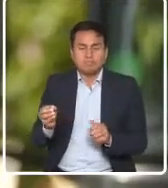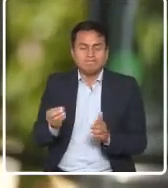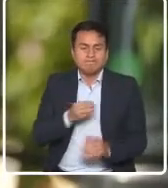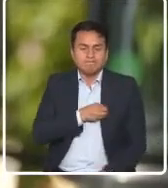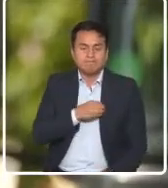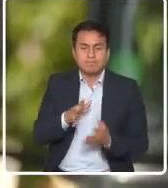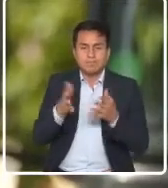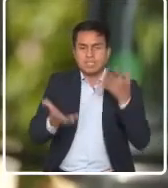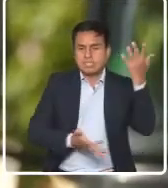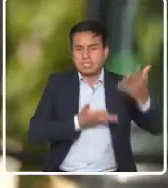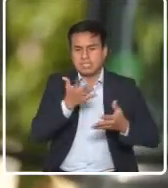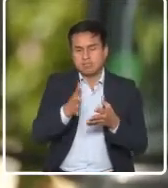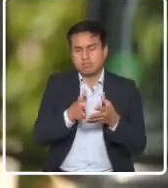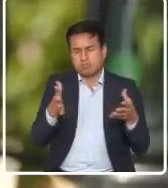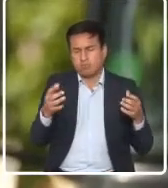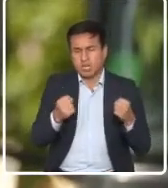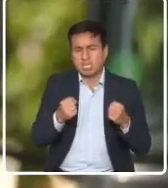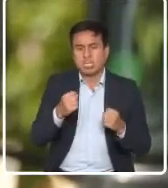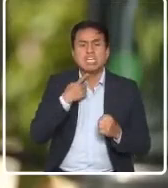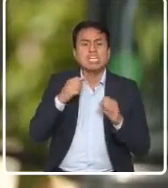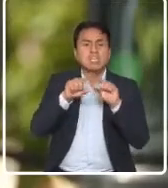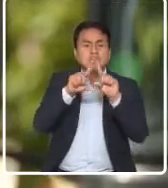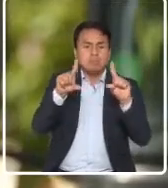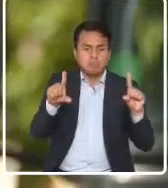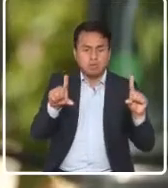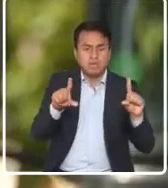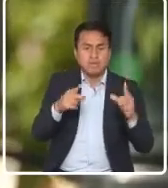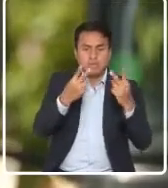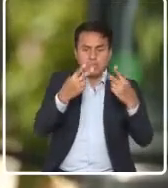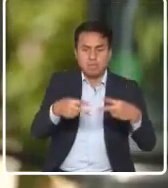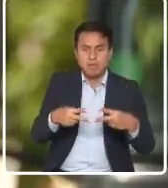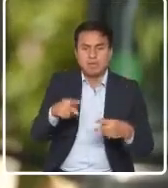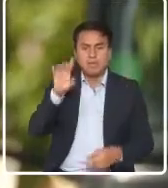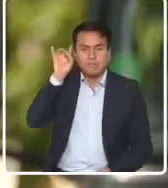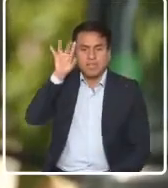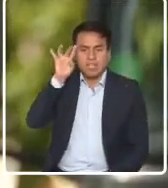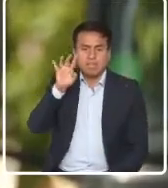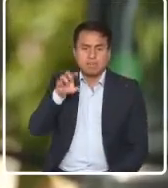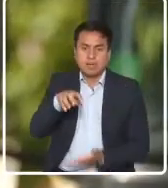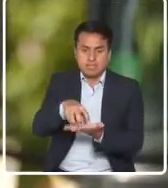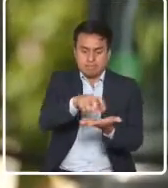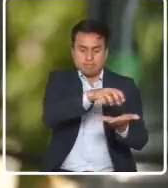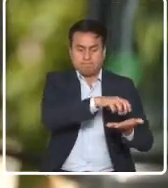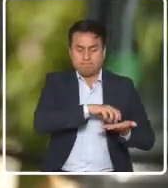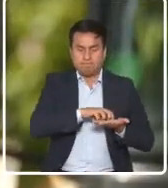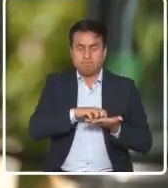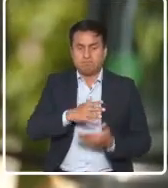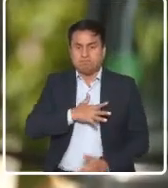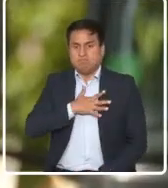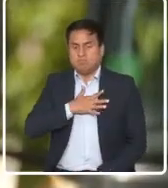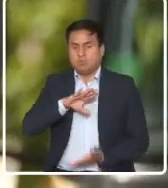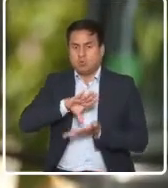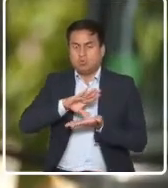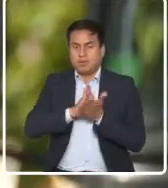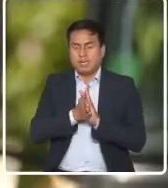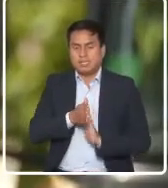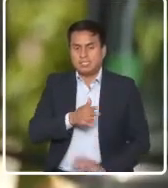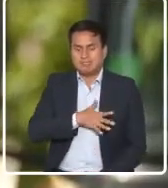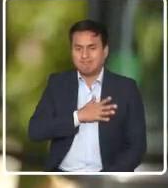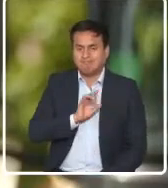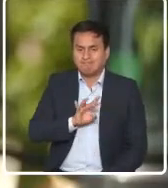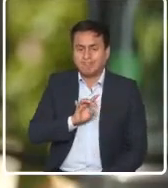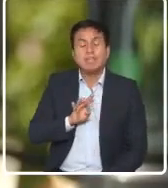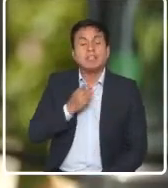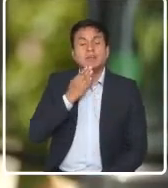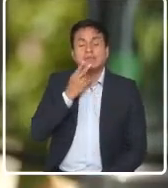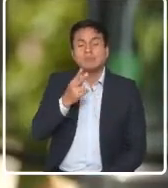tuvimos el tremendo incendio de Quilpué, Viña del Mar y Villa Alemana, que remeció a todo el país. Pero cuando